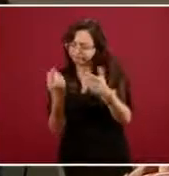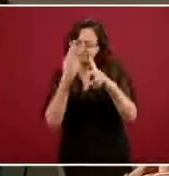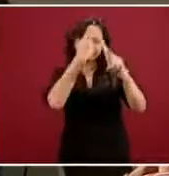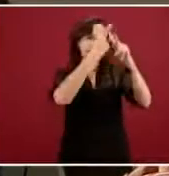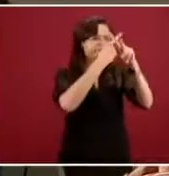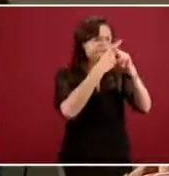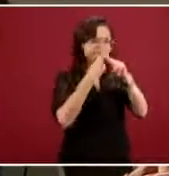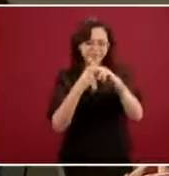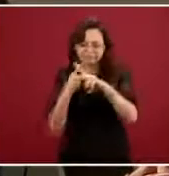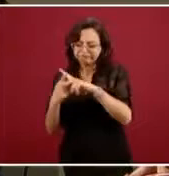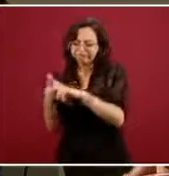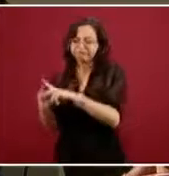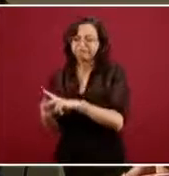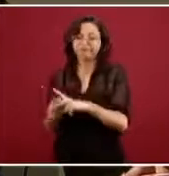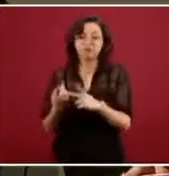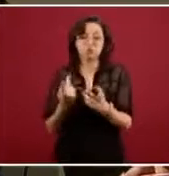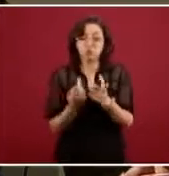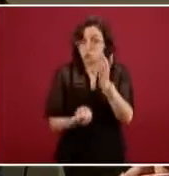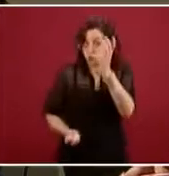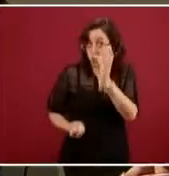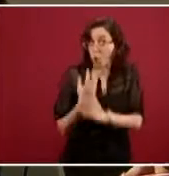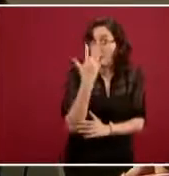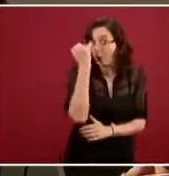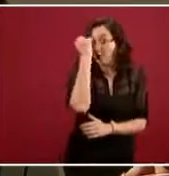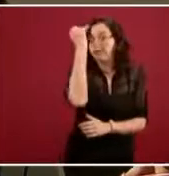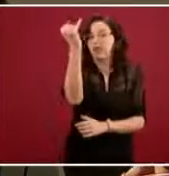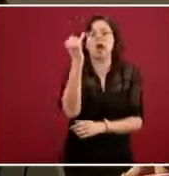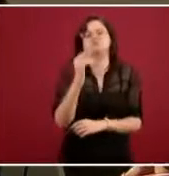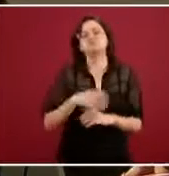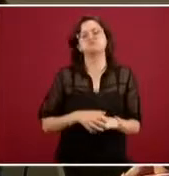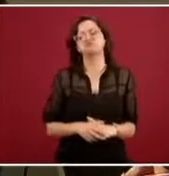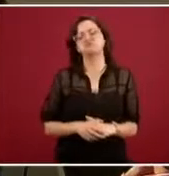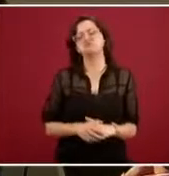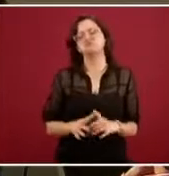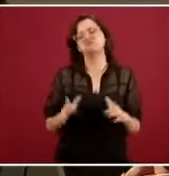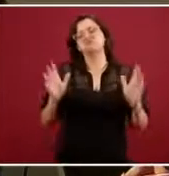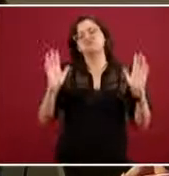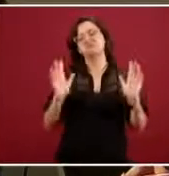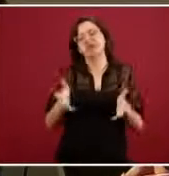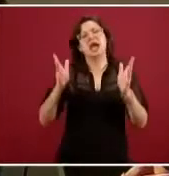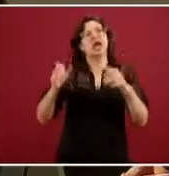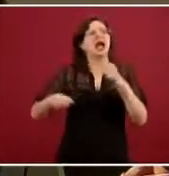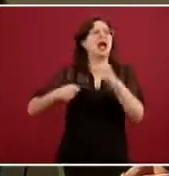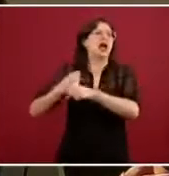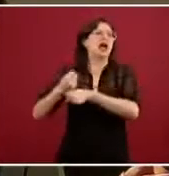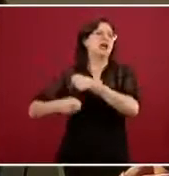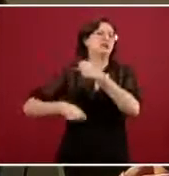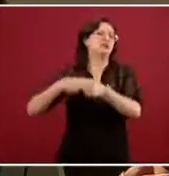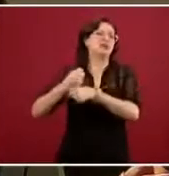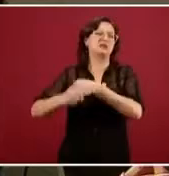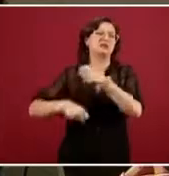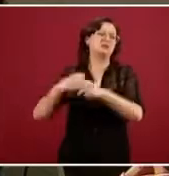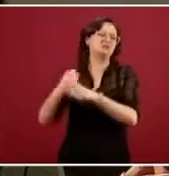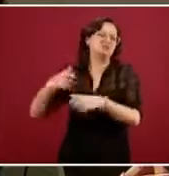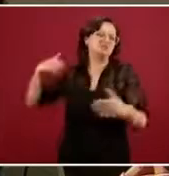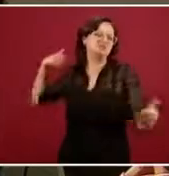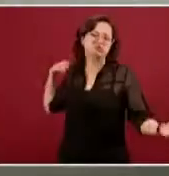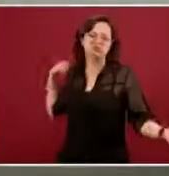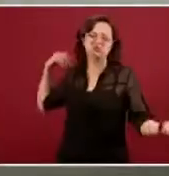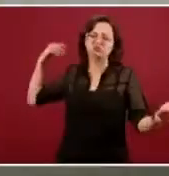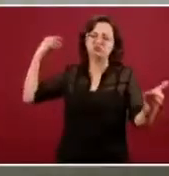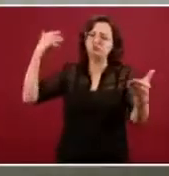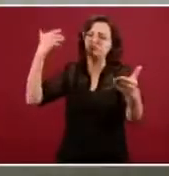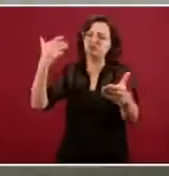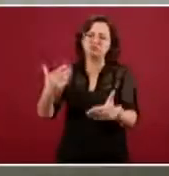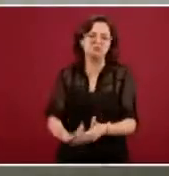matemáticas, pero no es una medida nueva. Esta es una medida que se ha usado por décadas, quizá por siglos, para